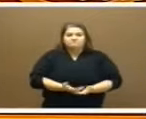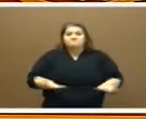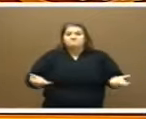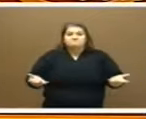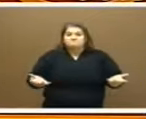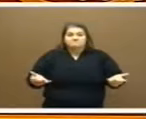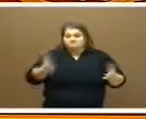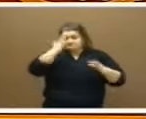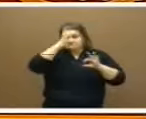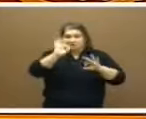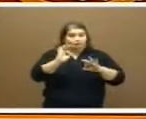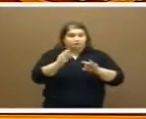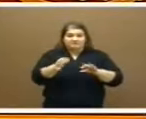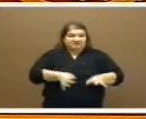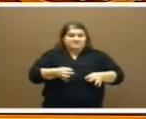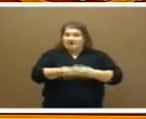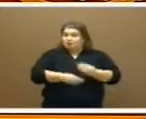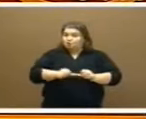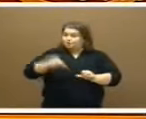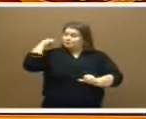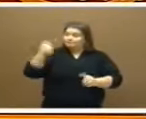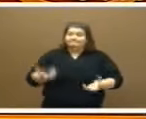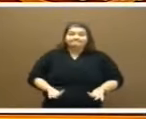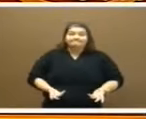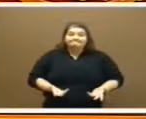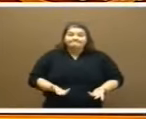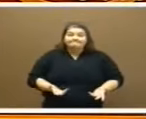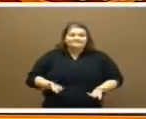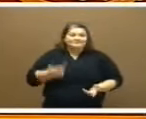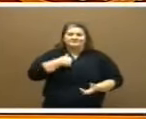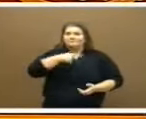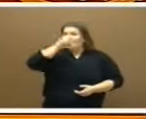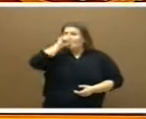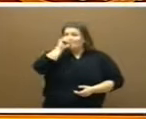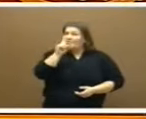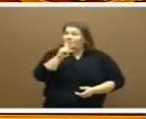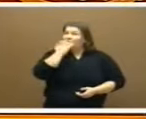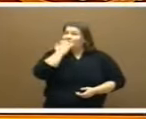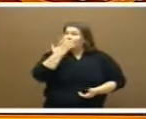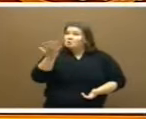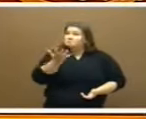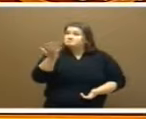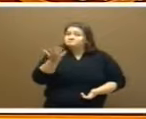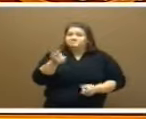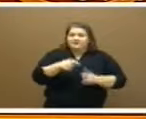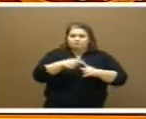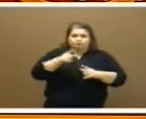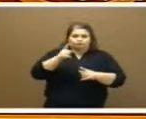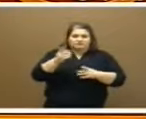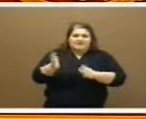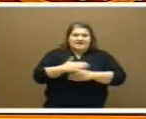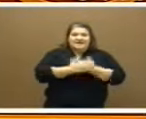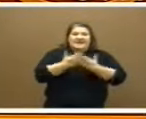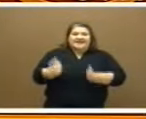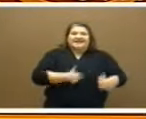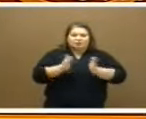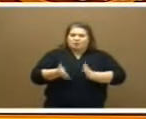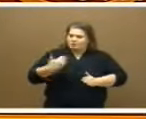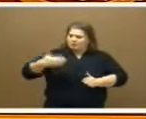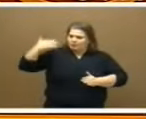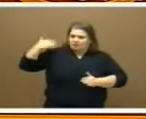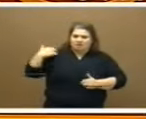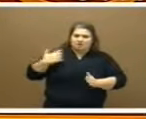Eso es algo que se ha hecho siempre. Es decir, yo no recuerdo ninguna, desde hace ya muchas legislaturas, ningún